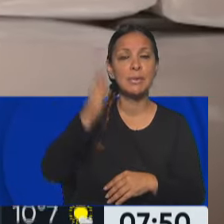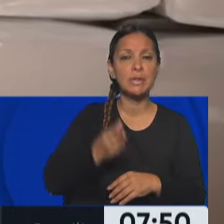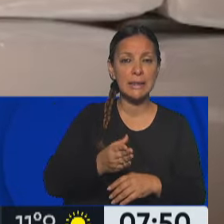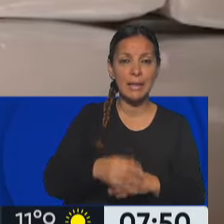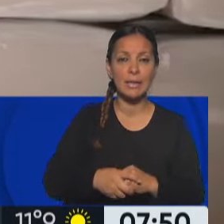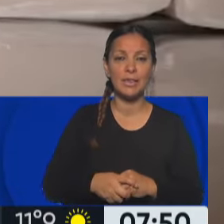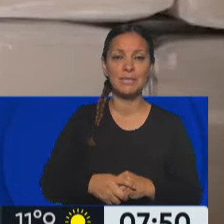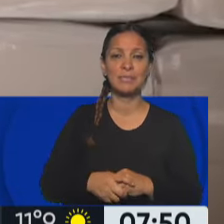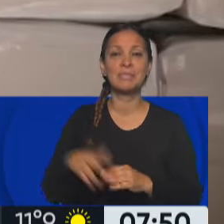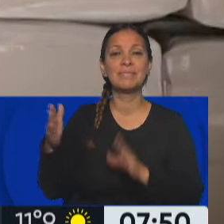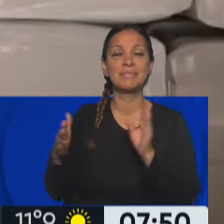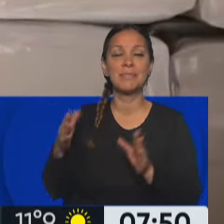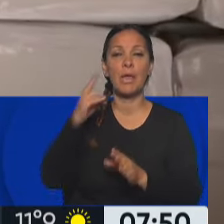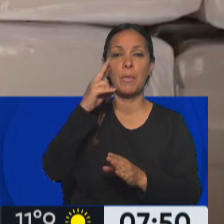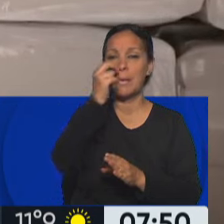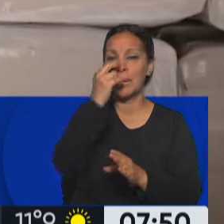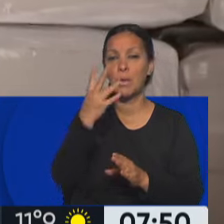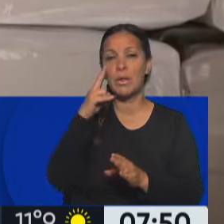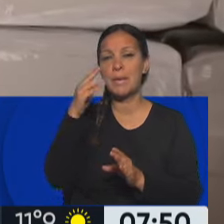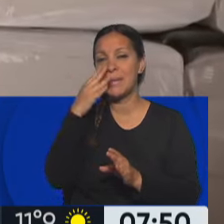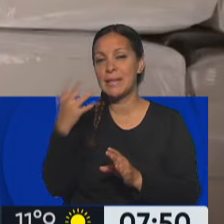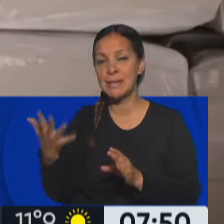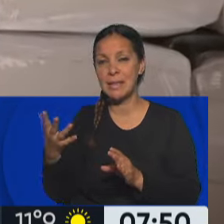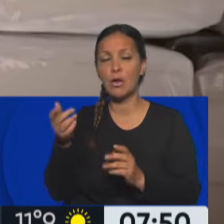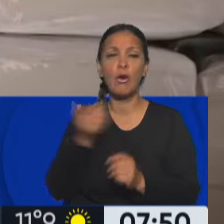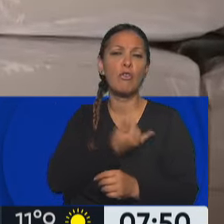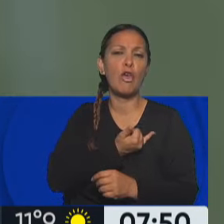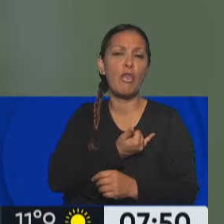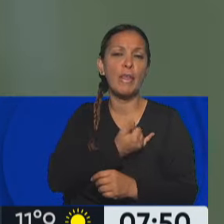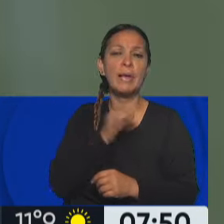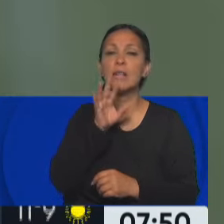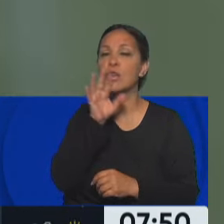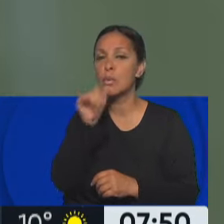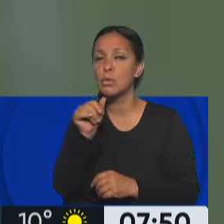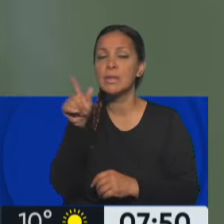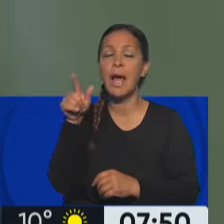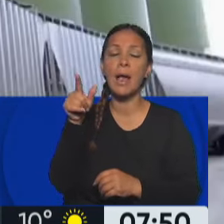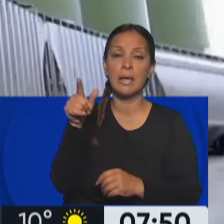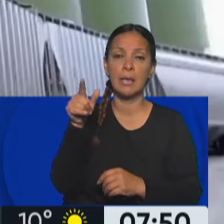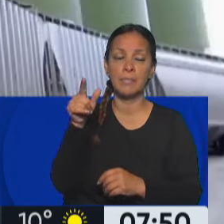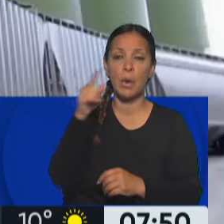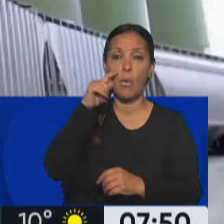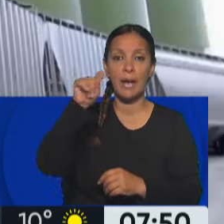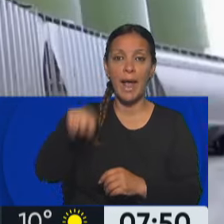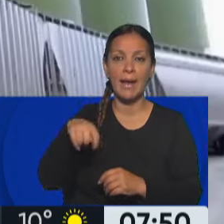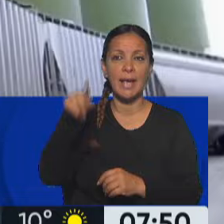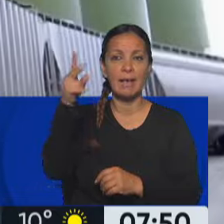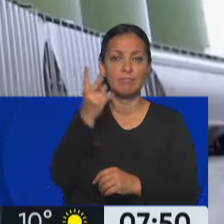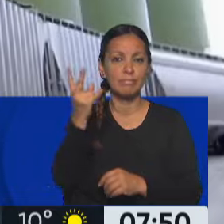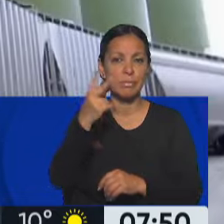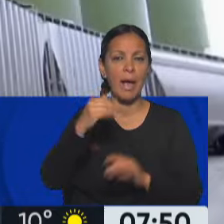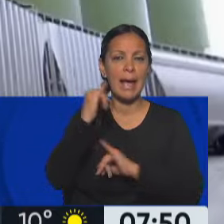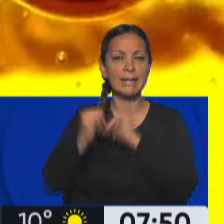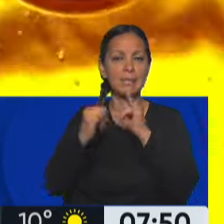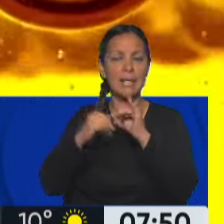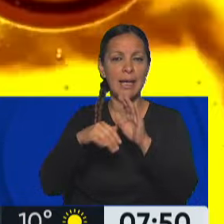2024-2025 y son Rusia y Ucrania quienes explican la mayor parte de estos recortes estos